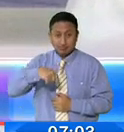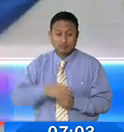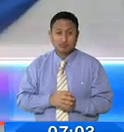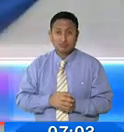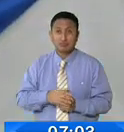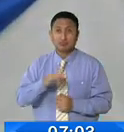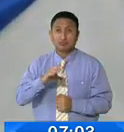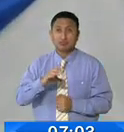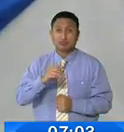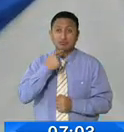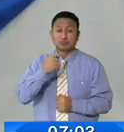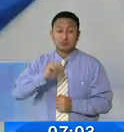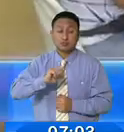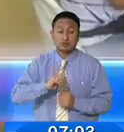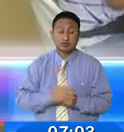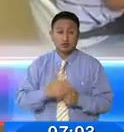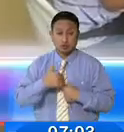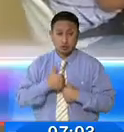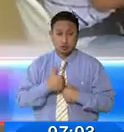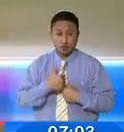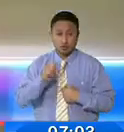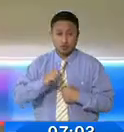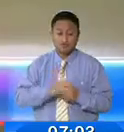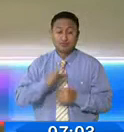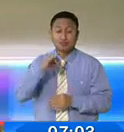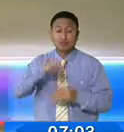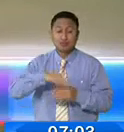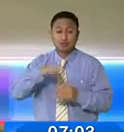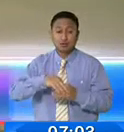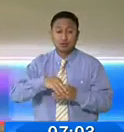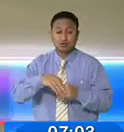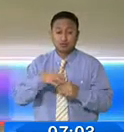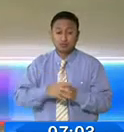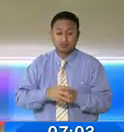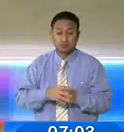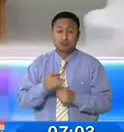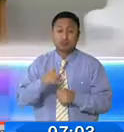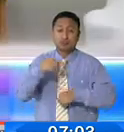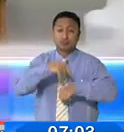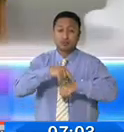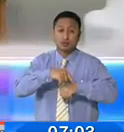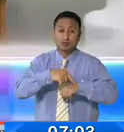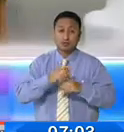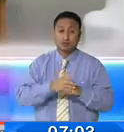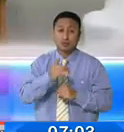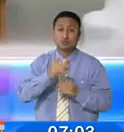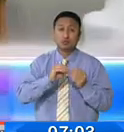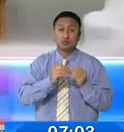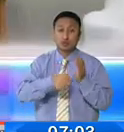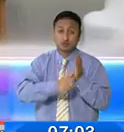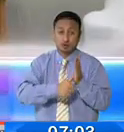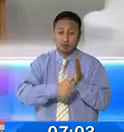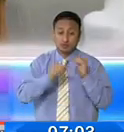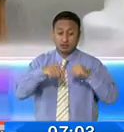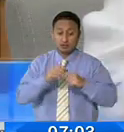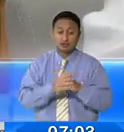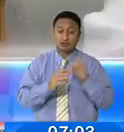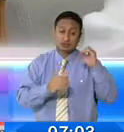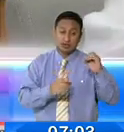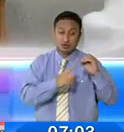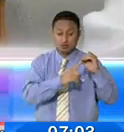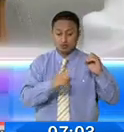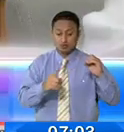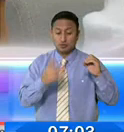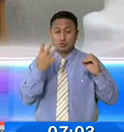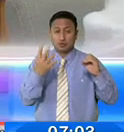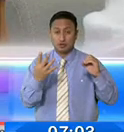Habló además de su moción para que el voto sea segmentado por horarios, cuyas cédulas estén comprendidas entre 0 y